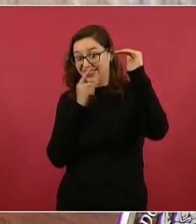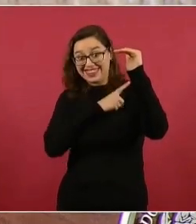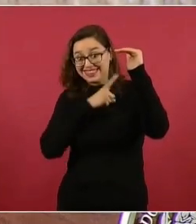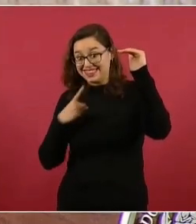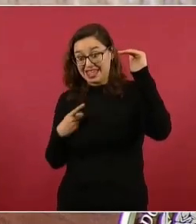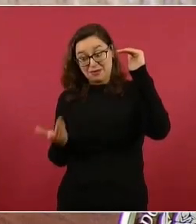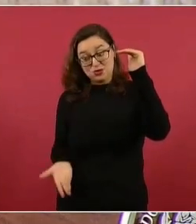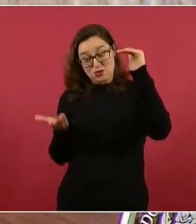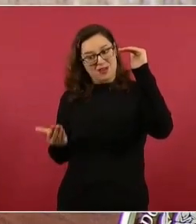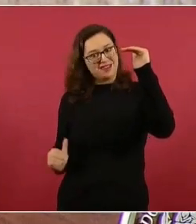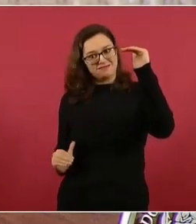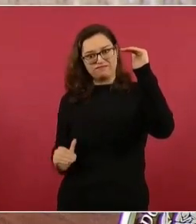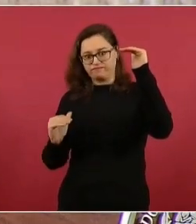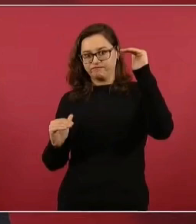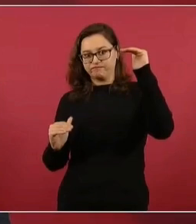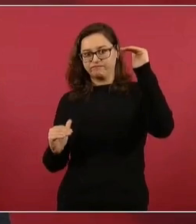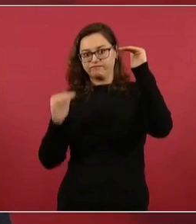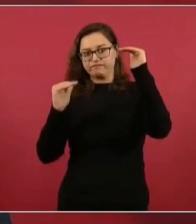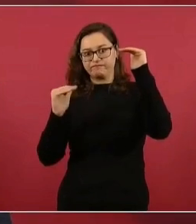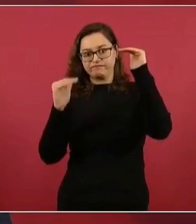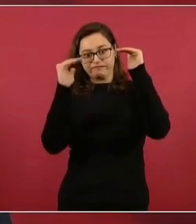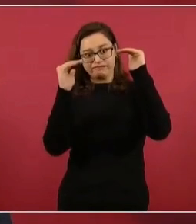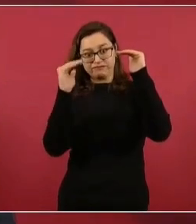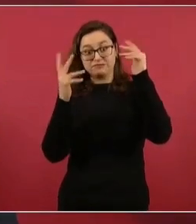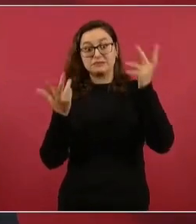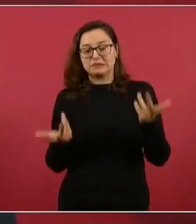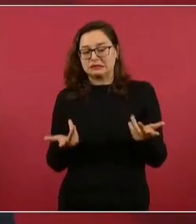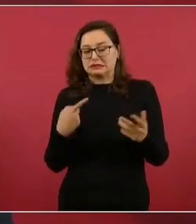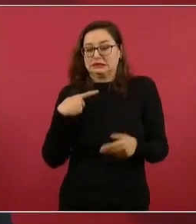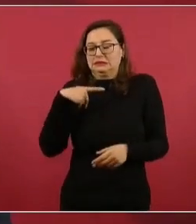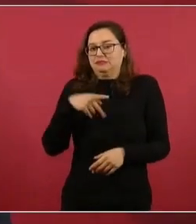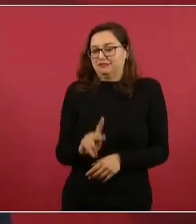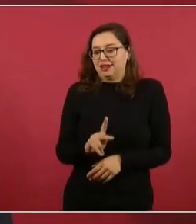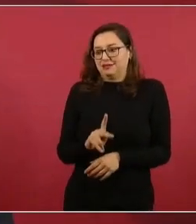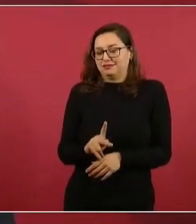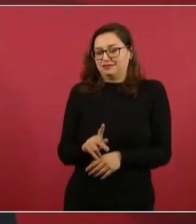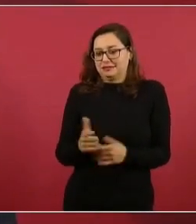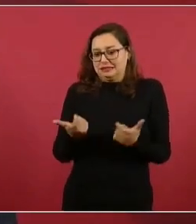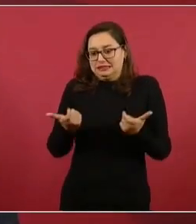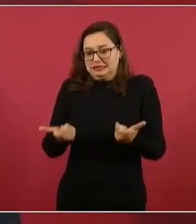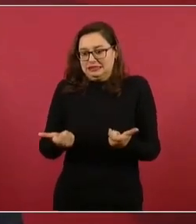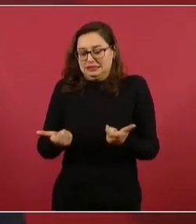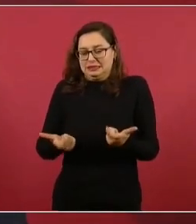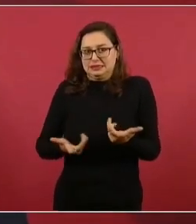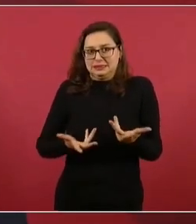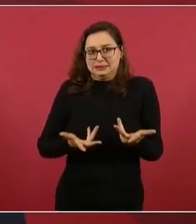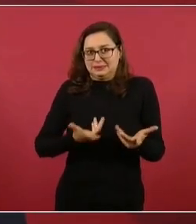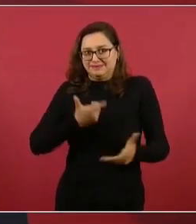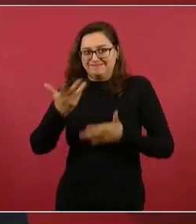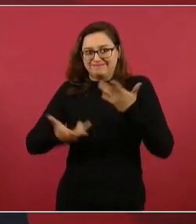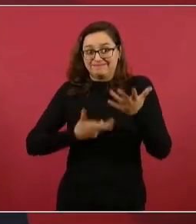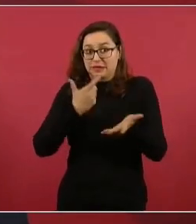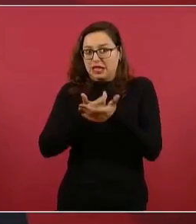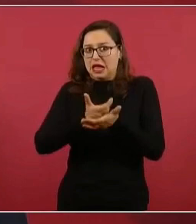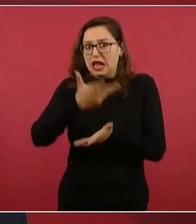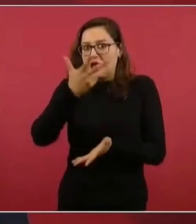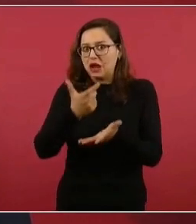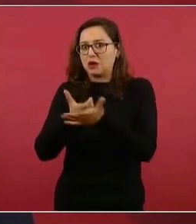que la gente no se vea afectada, estamos buscando la manera de